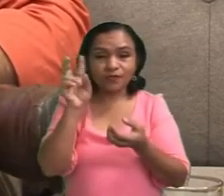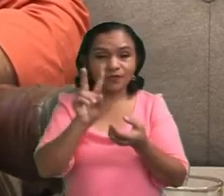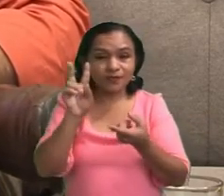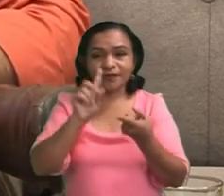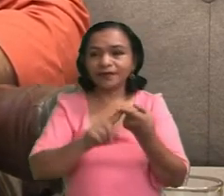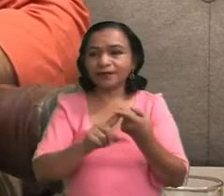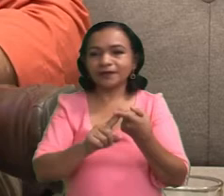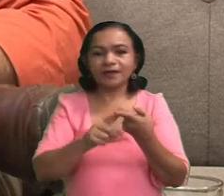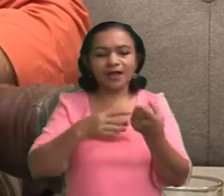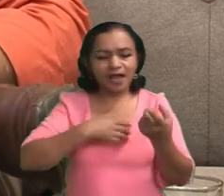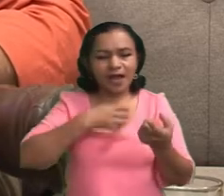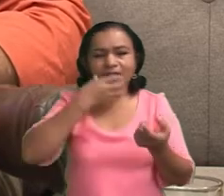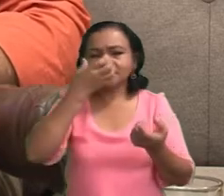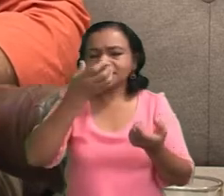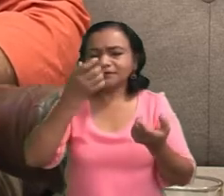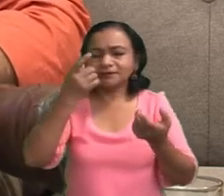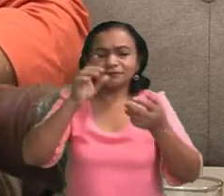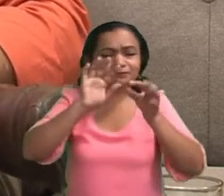el mango,